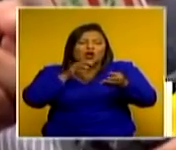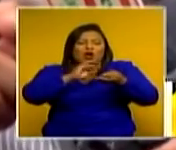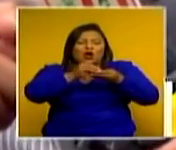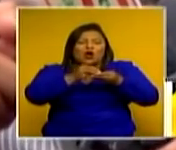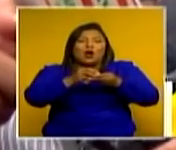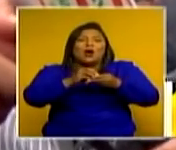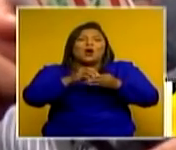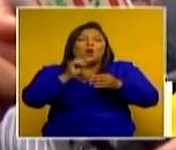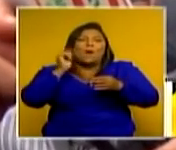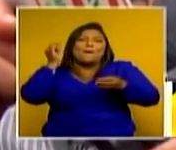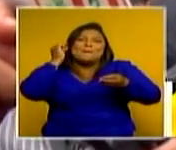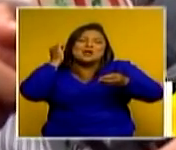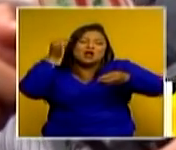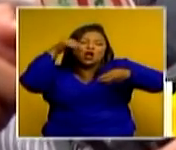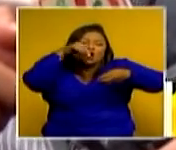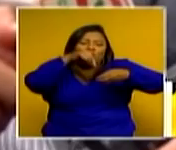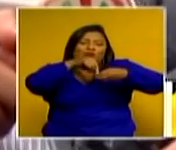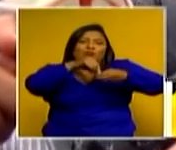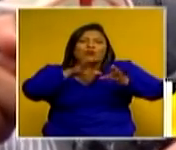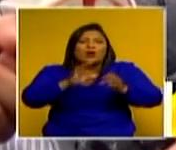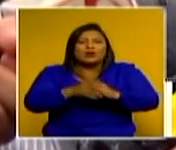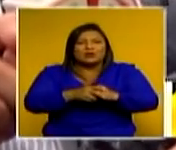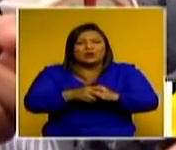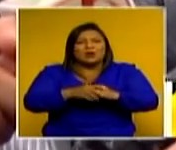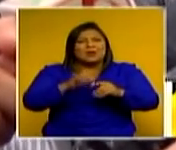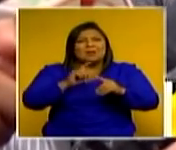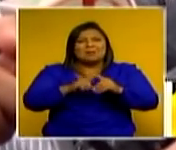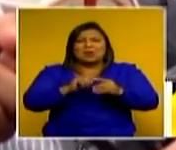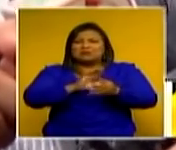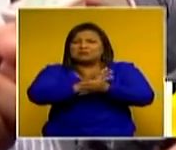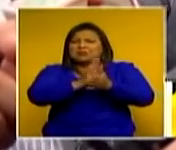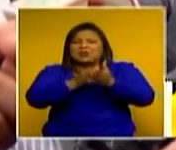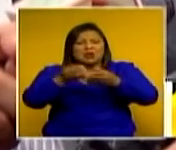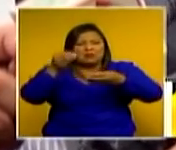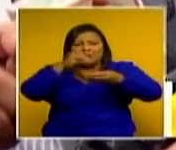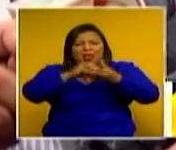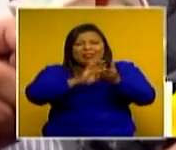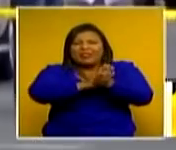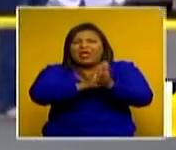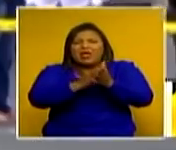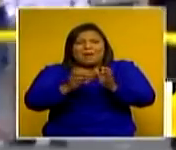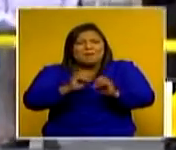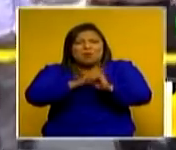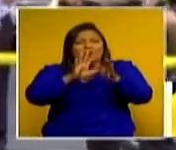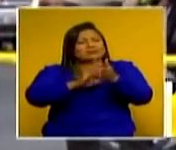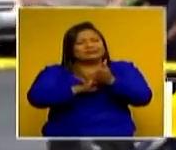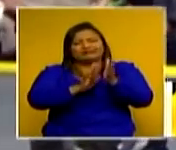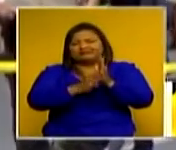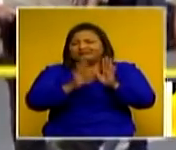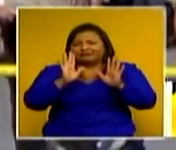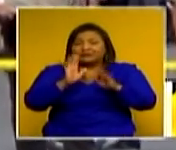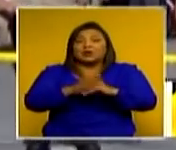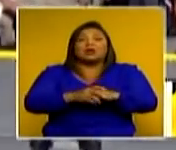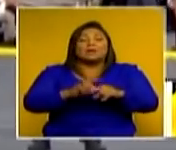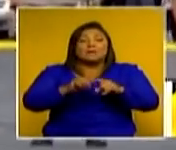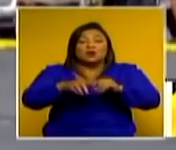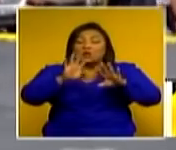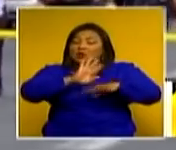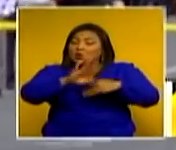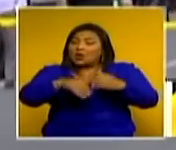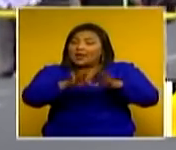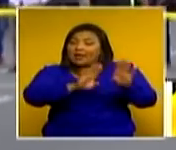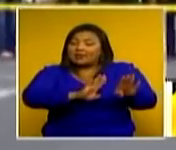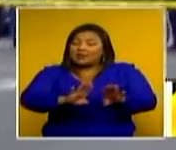conectado al mismo no contenía ningún tipo de sustancia exclusiva tras el incidente las actividades